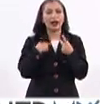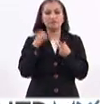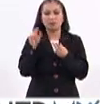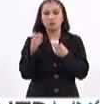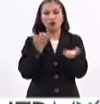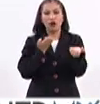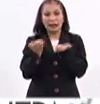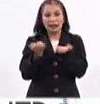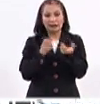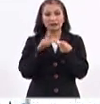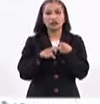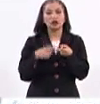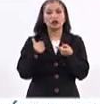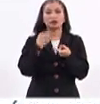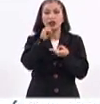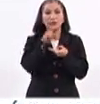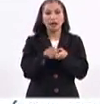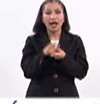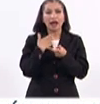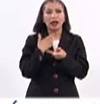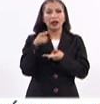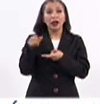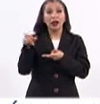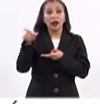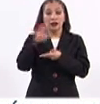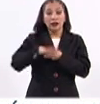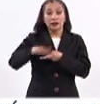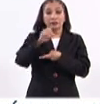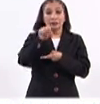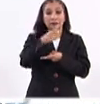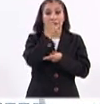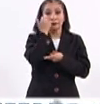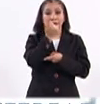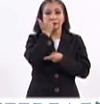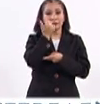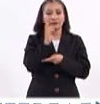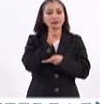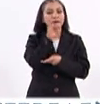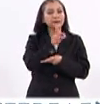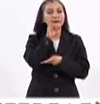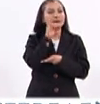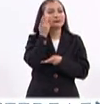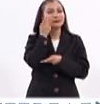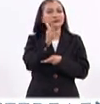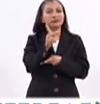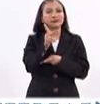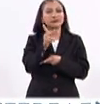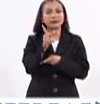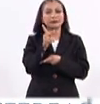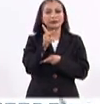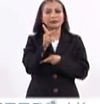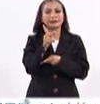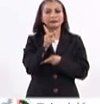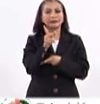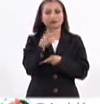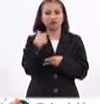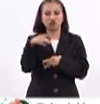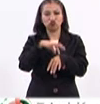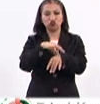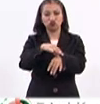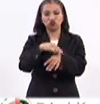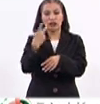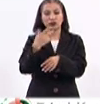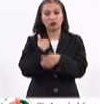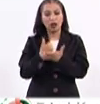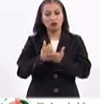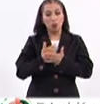mismo ejercicio, por medio del que el mismo alumno experimente en carne propia